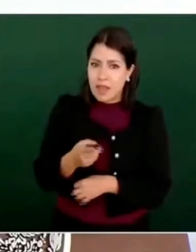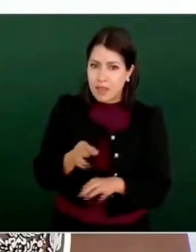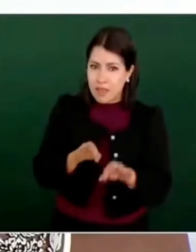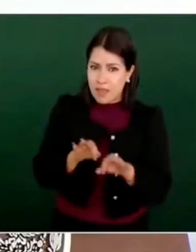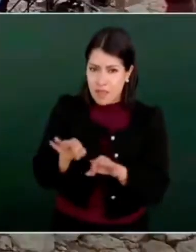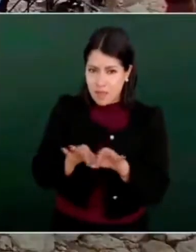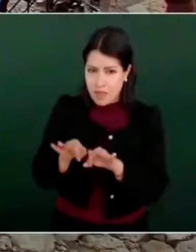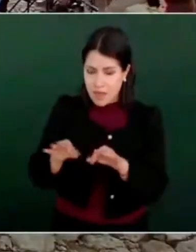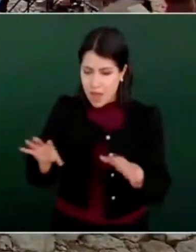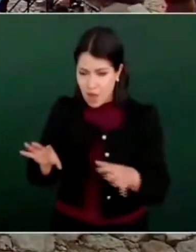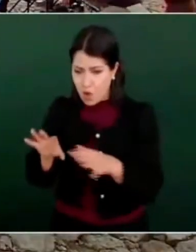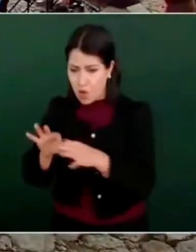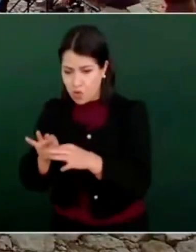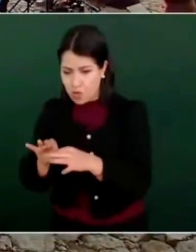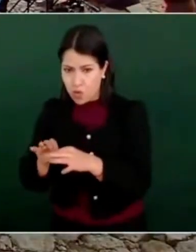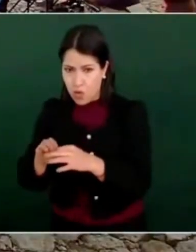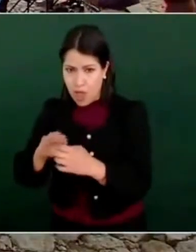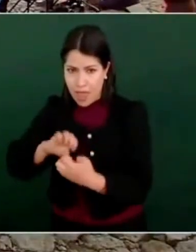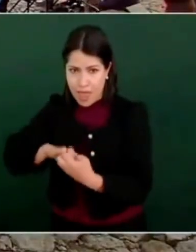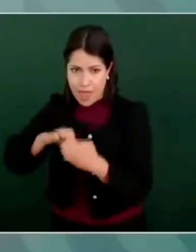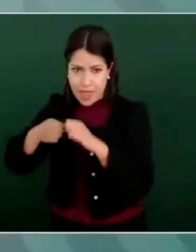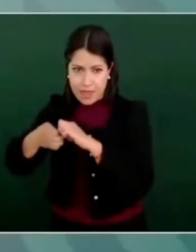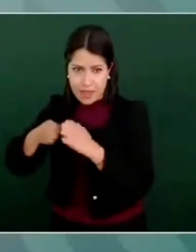enemigo, con México.